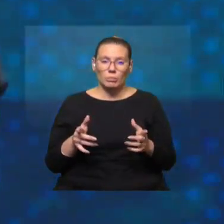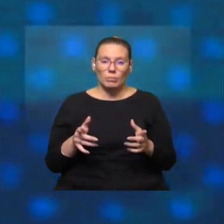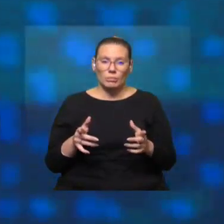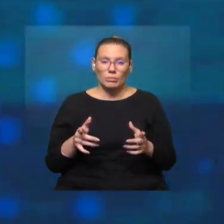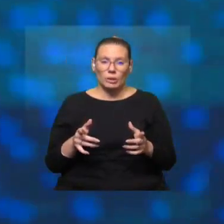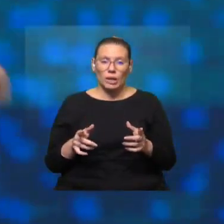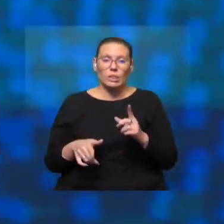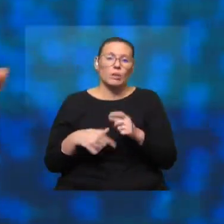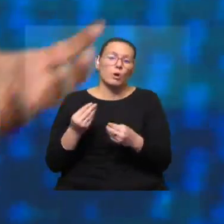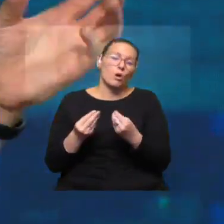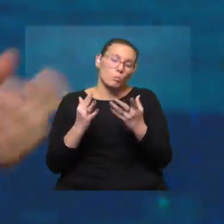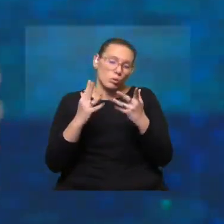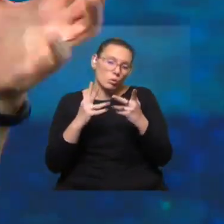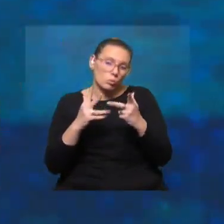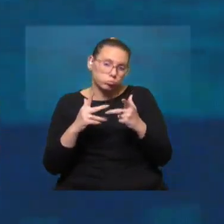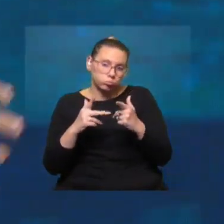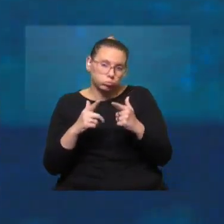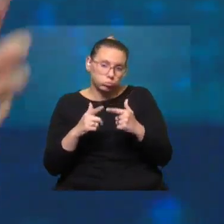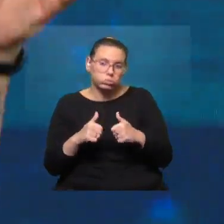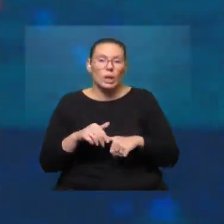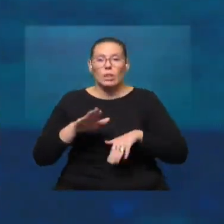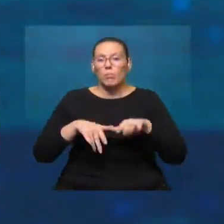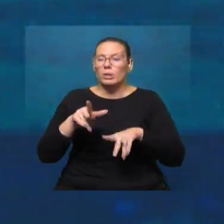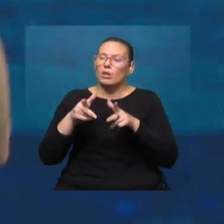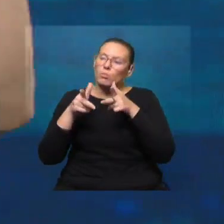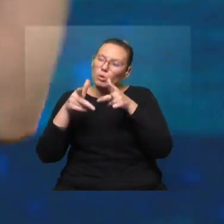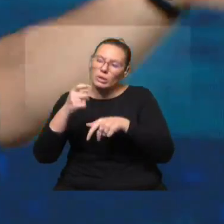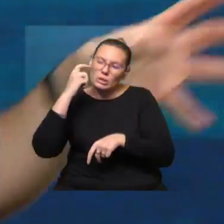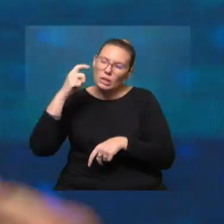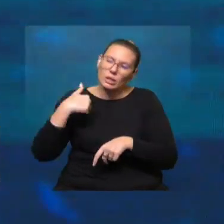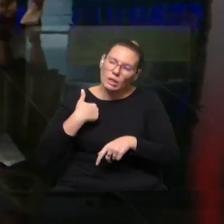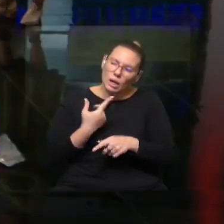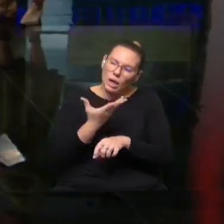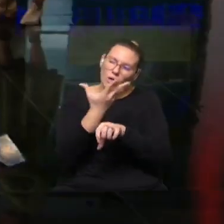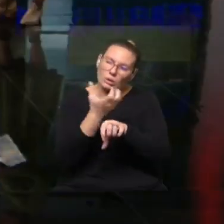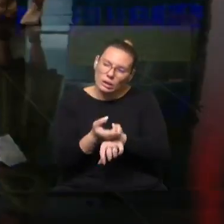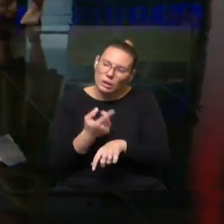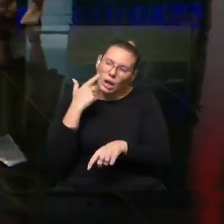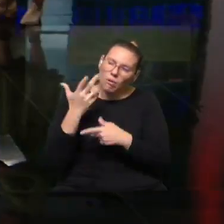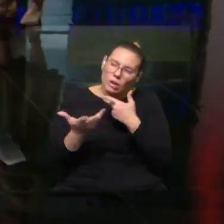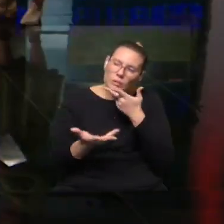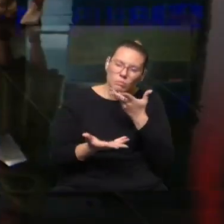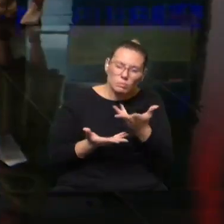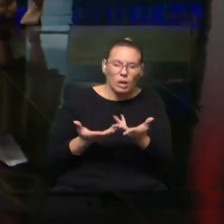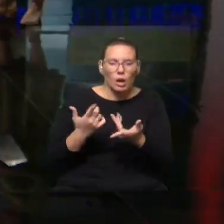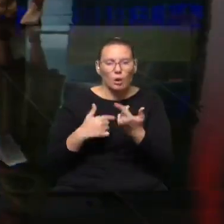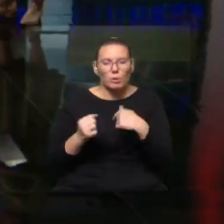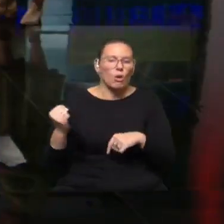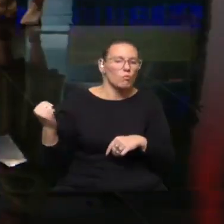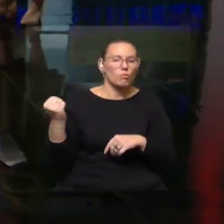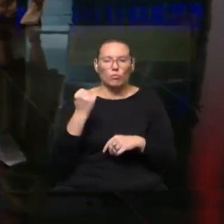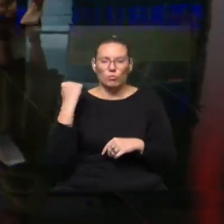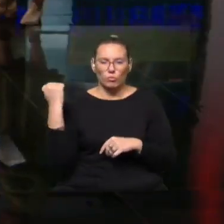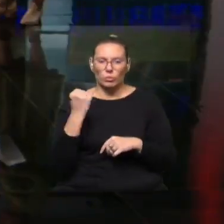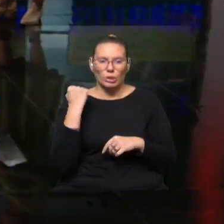después como se arma también surge de cómo lo dice lo que se me ocurre lo que queda grabado Este pero fundamentalmente